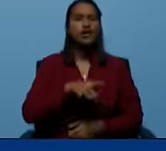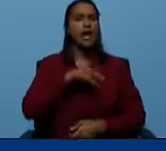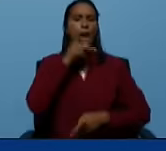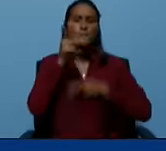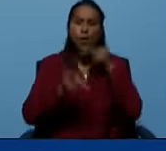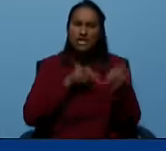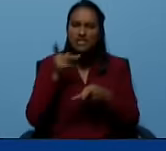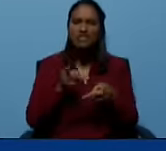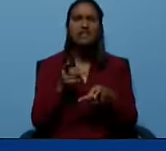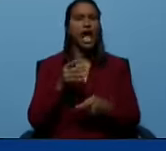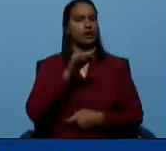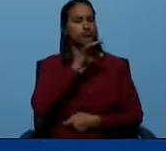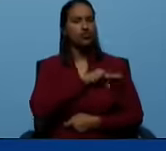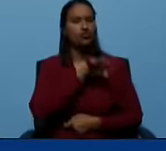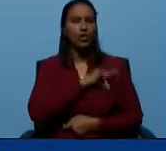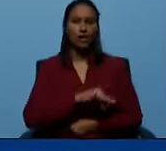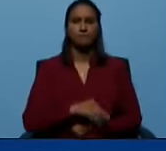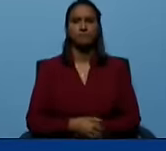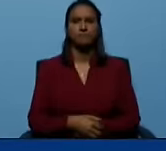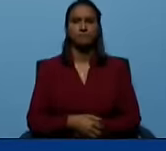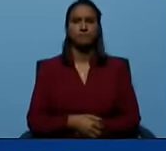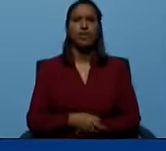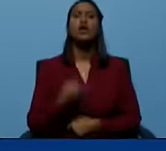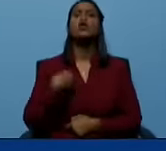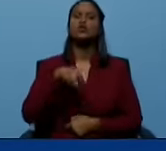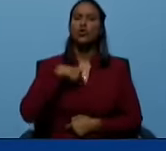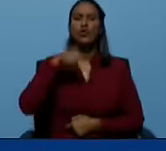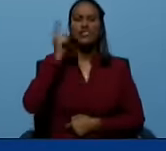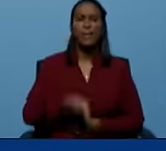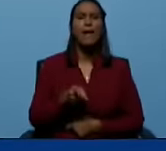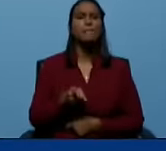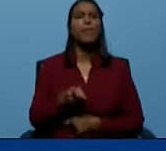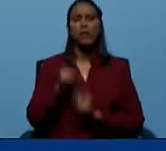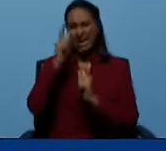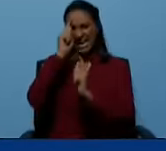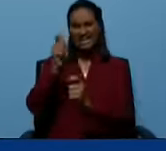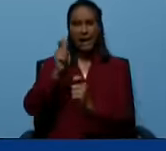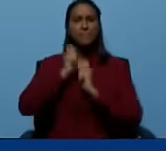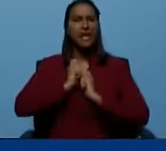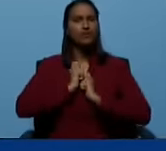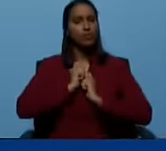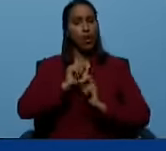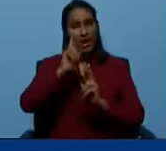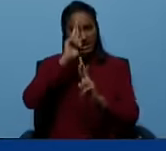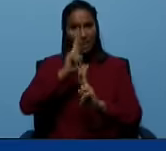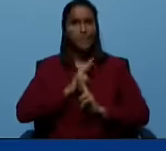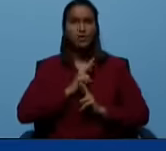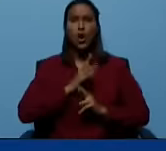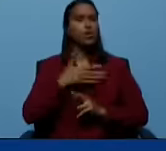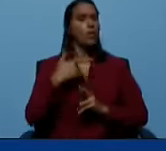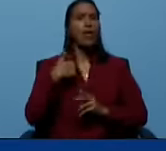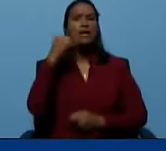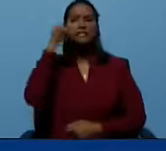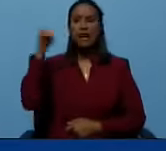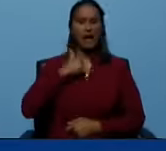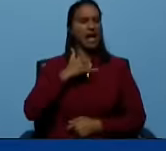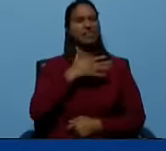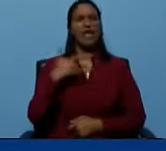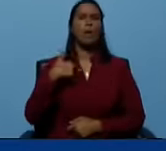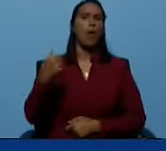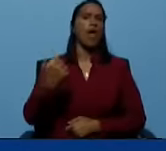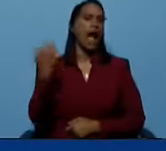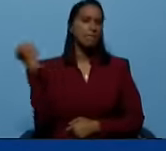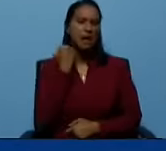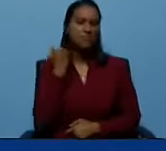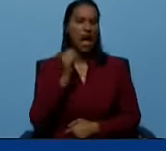territorial. Y merecemos respeto. No pueden llamar a matarnos, a degollarnos, o pegar